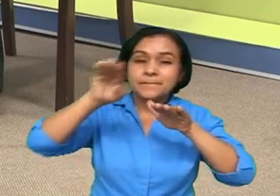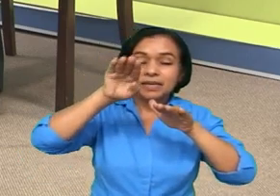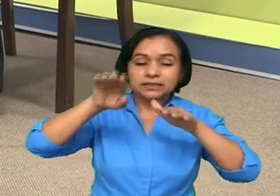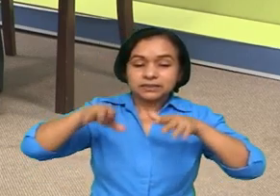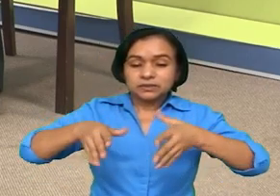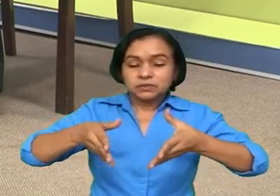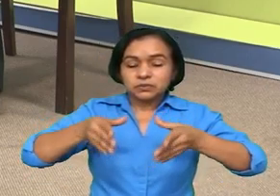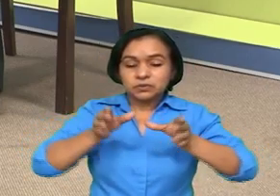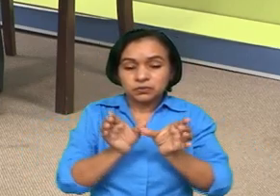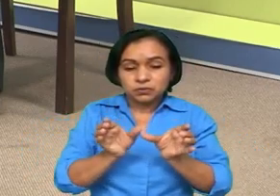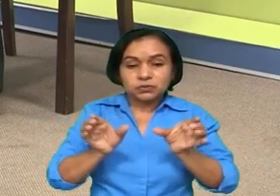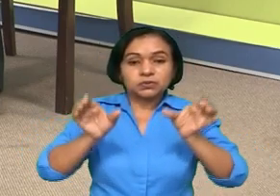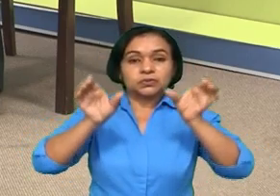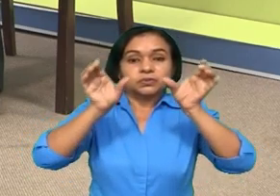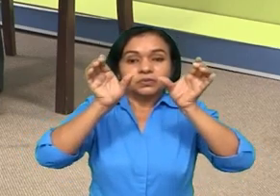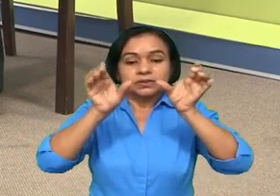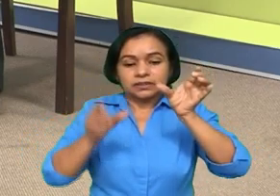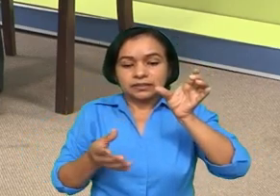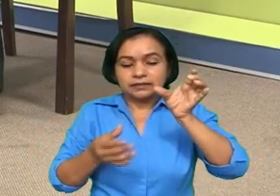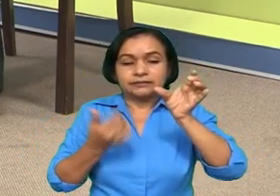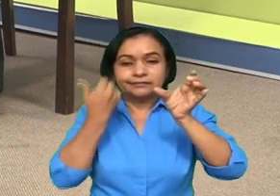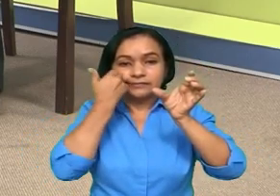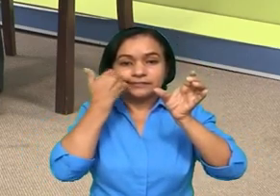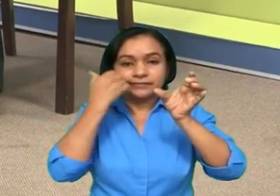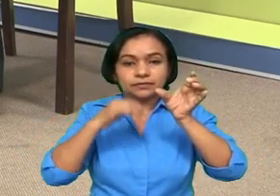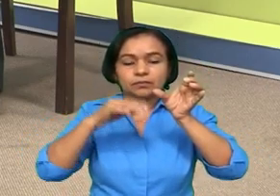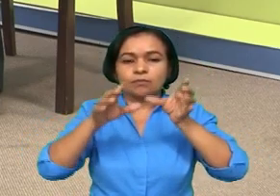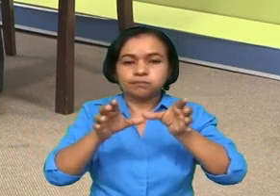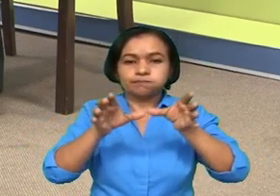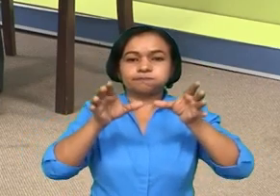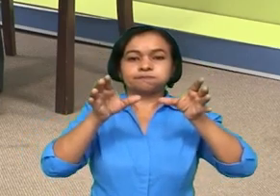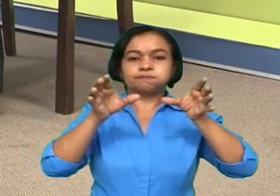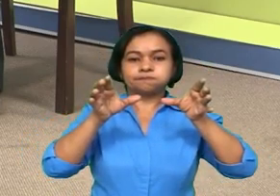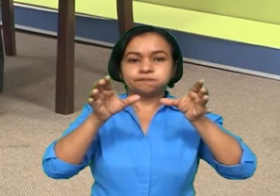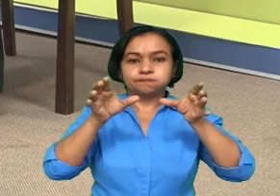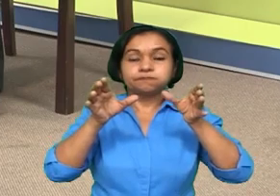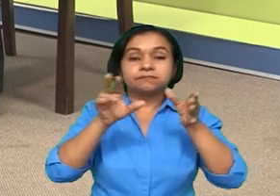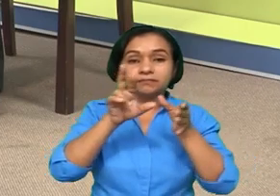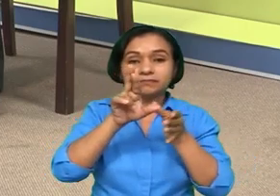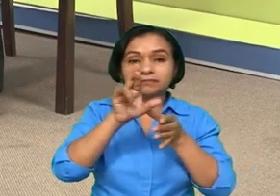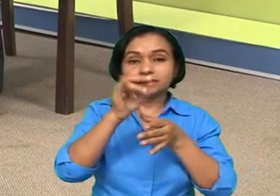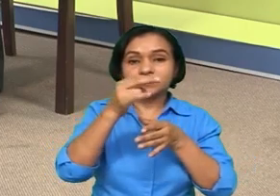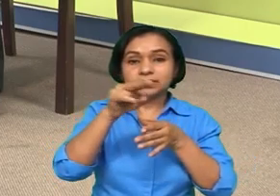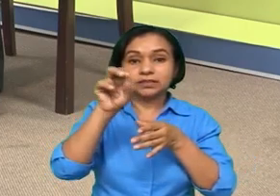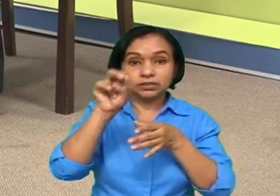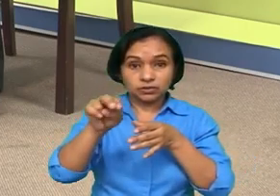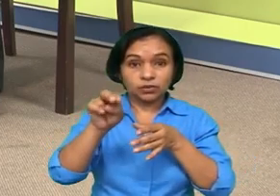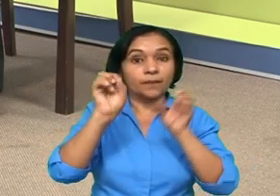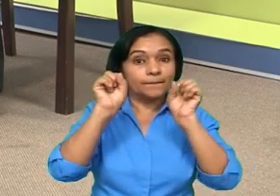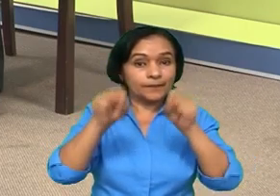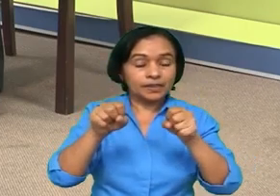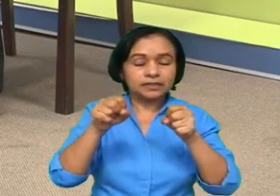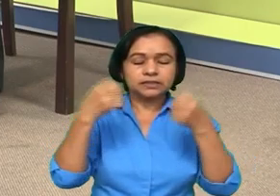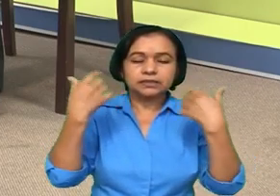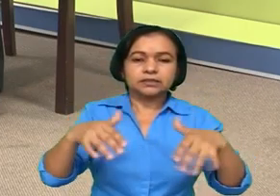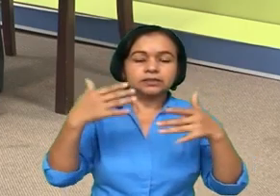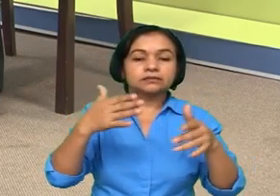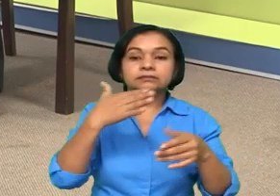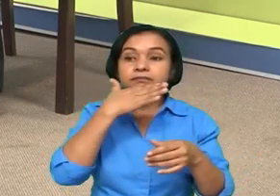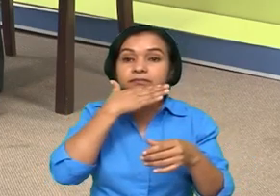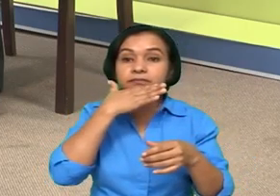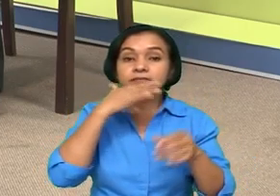llegar pues hasta a los riñones, y cuando hay inflamación del tejido del riñón, e incluso pues si es muy severa puede llegar